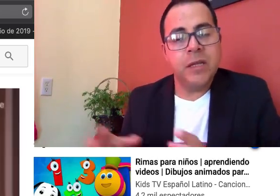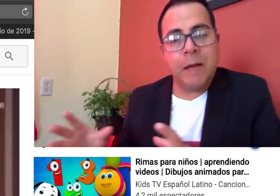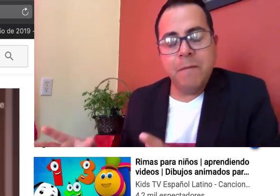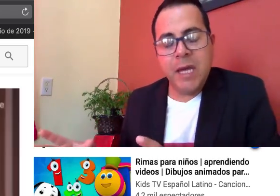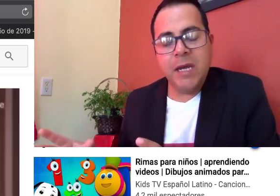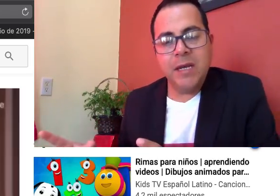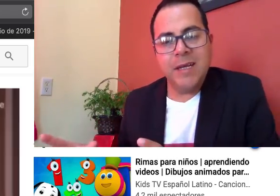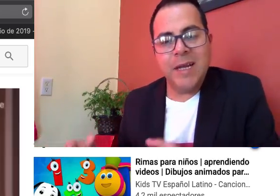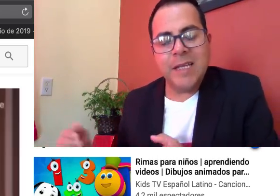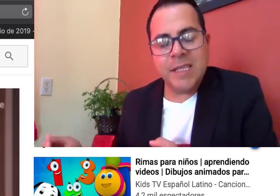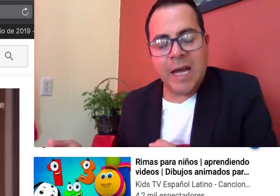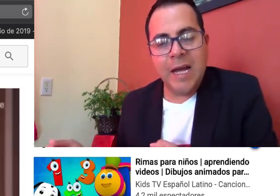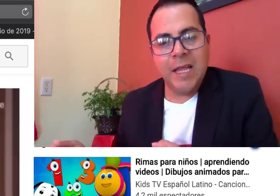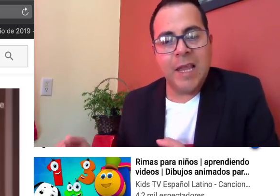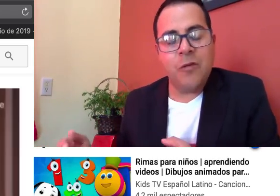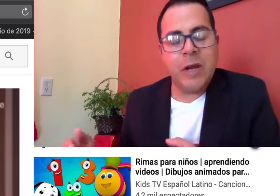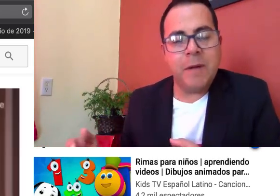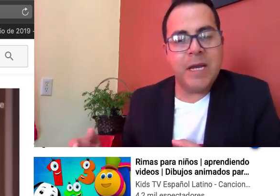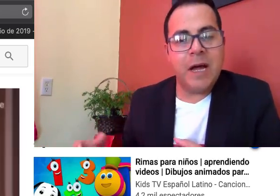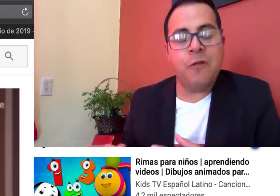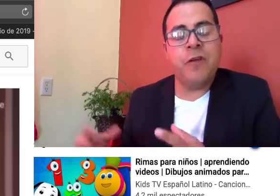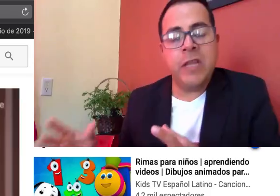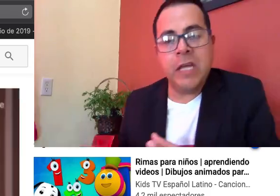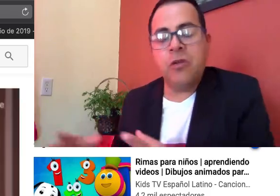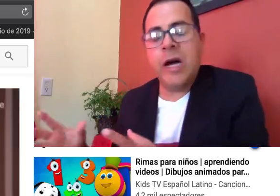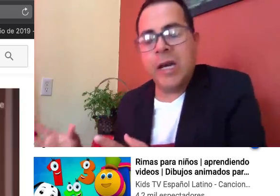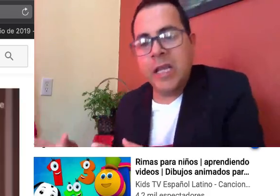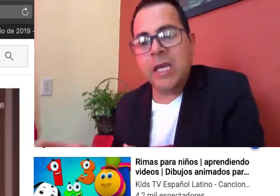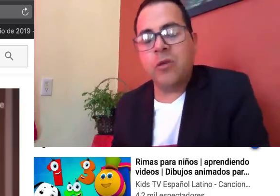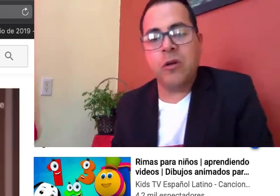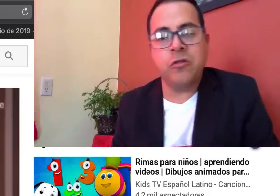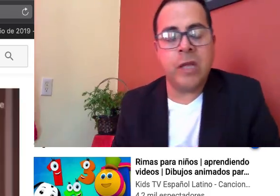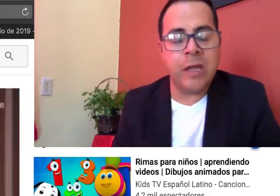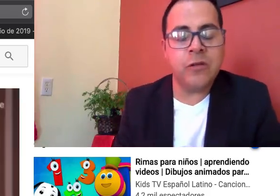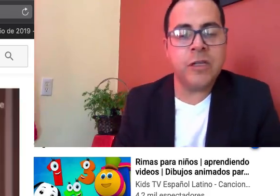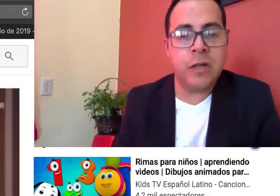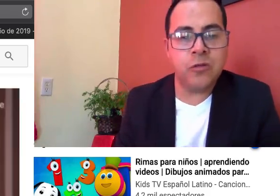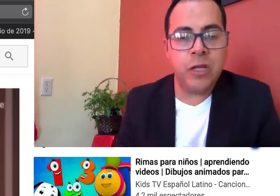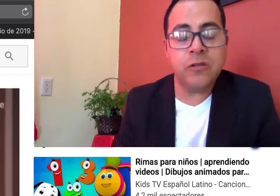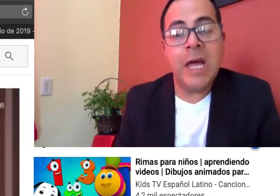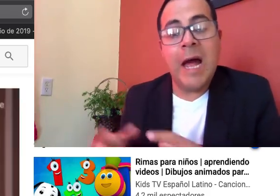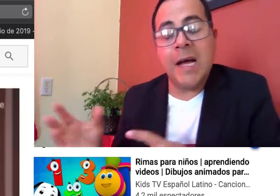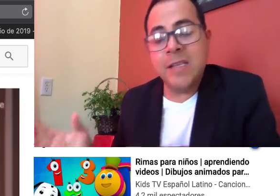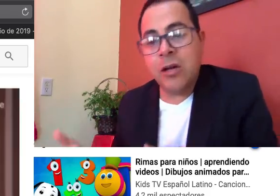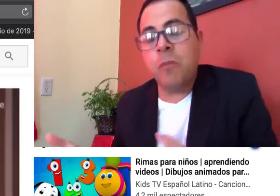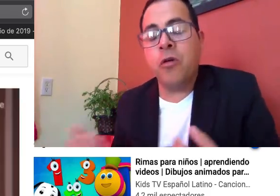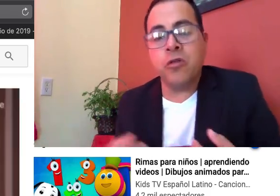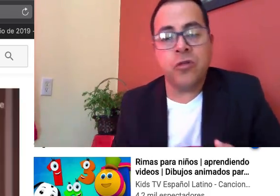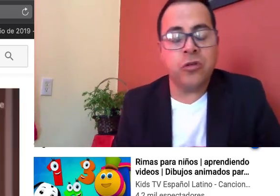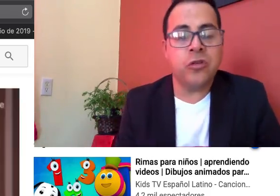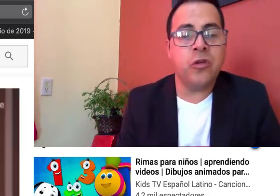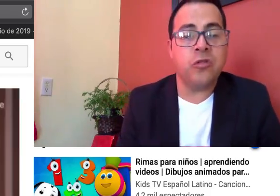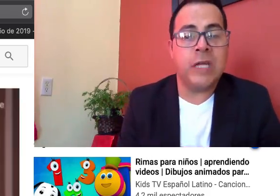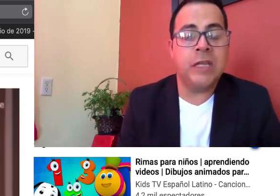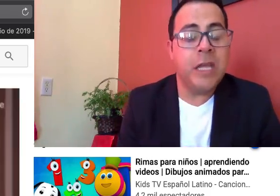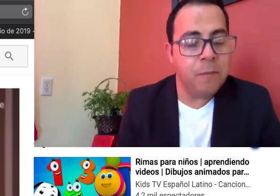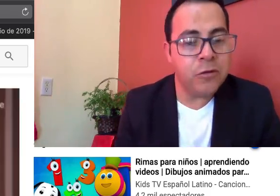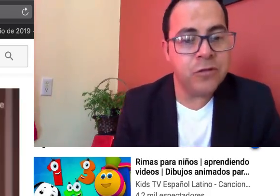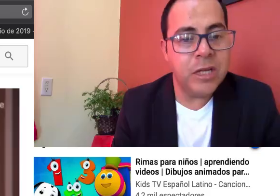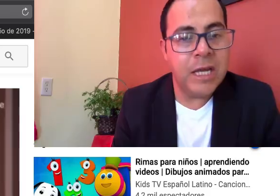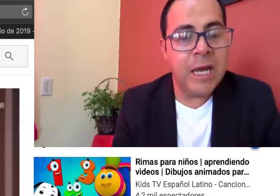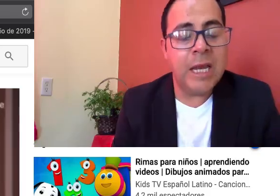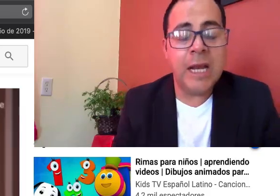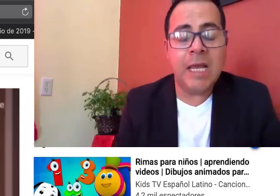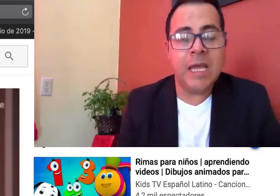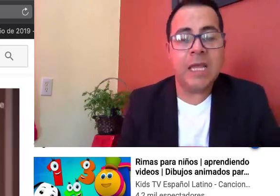Trump, también está de alguna manera ofendiendo, agrediendo a los ciudadanos de Estados Unidos, así como nosotros lo